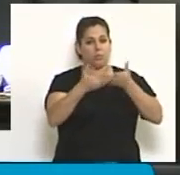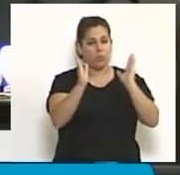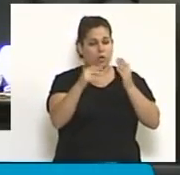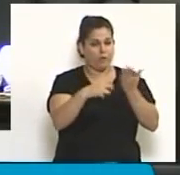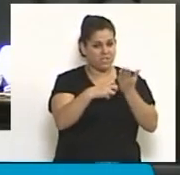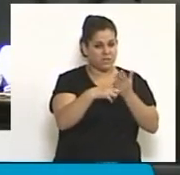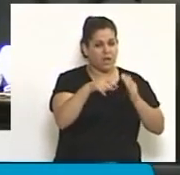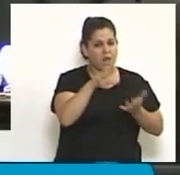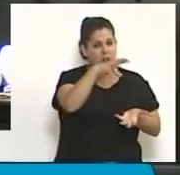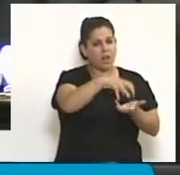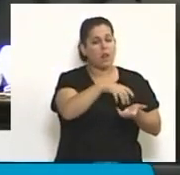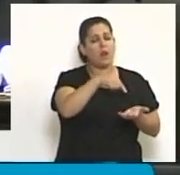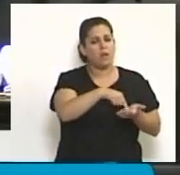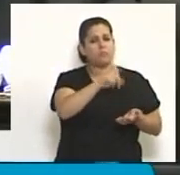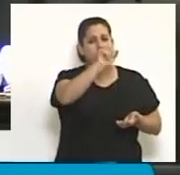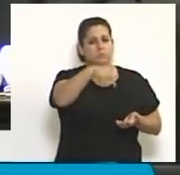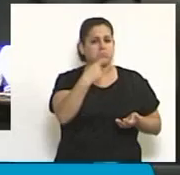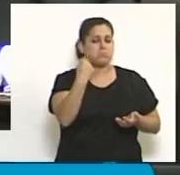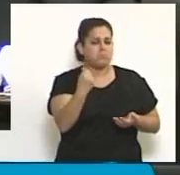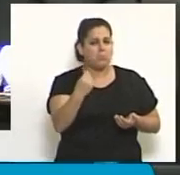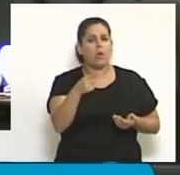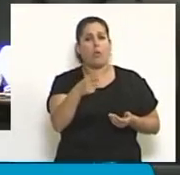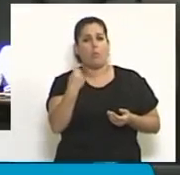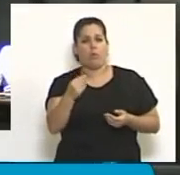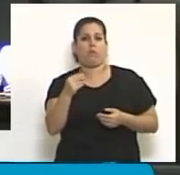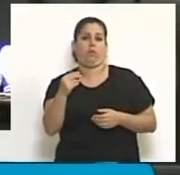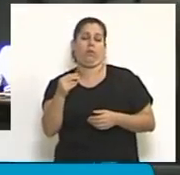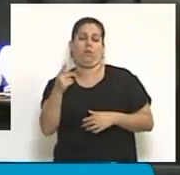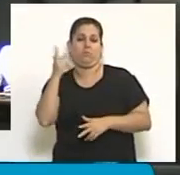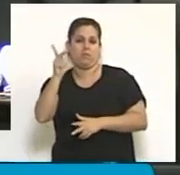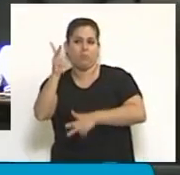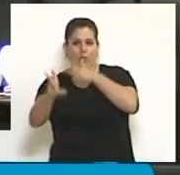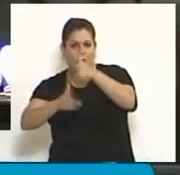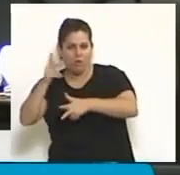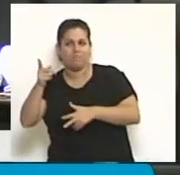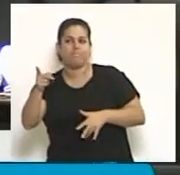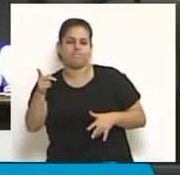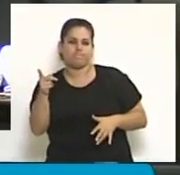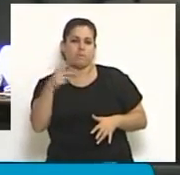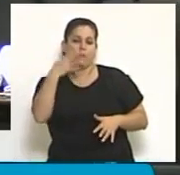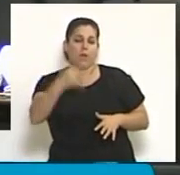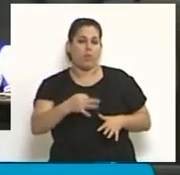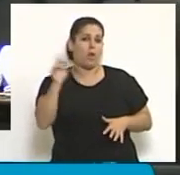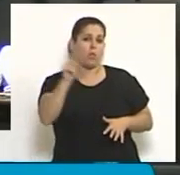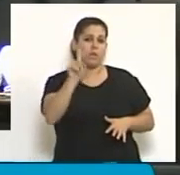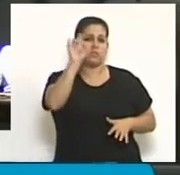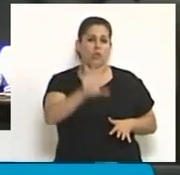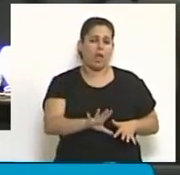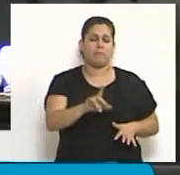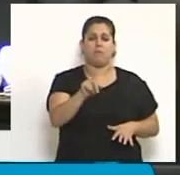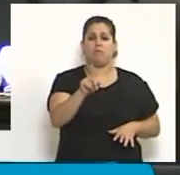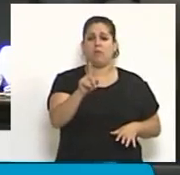Fiscal será motivo de esta exposición particularmente, y dado que no solo otorga